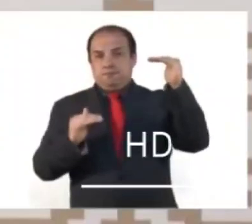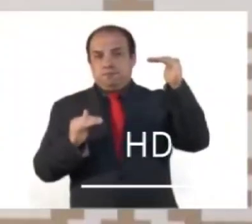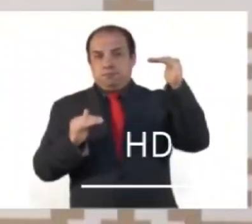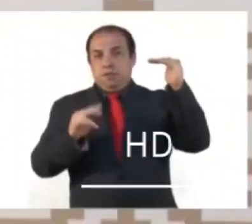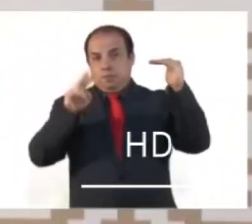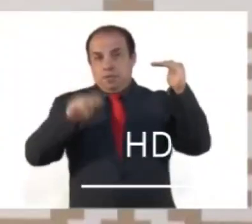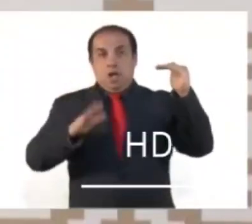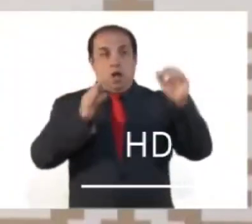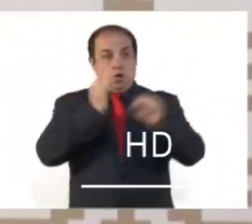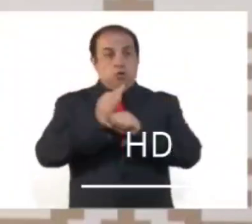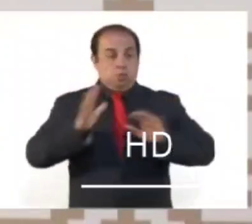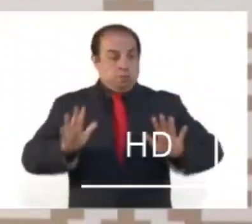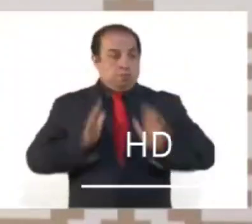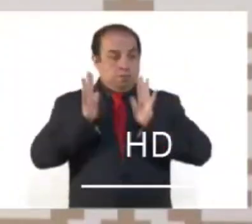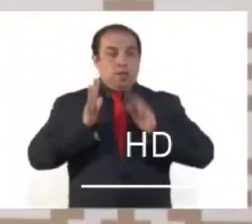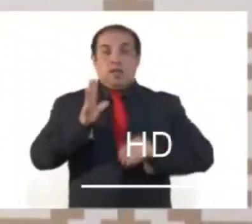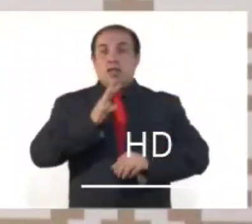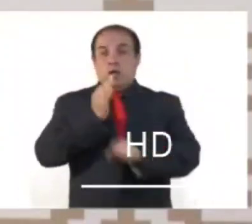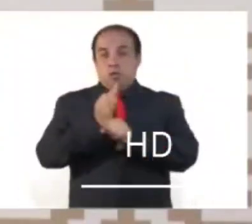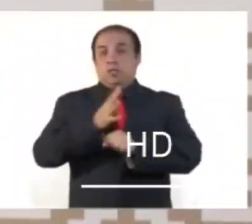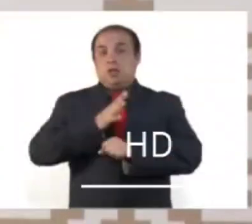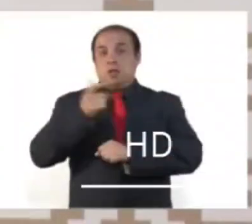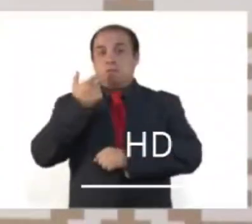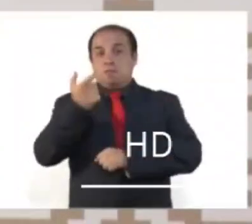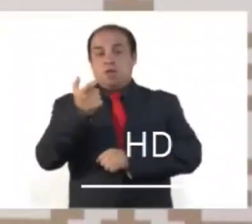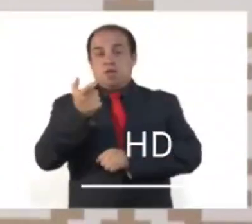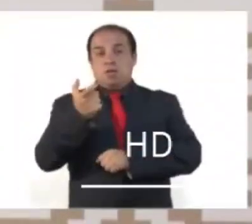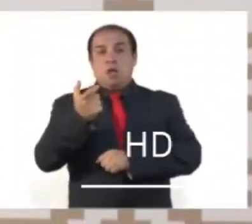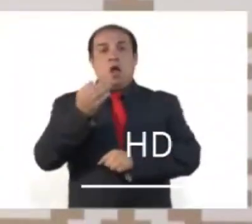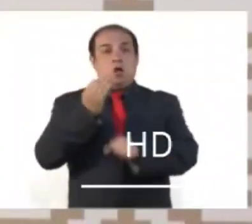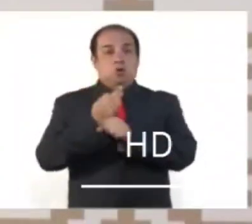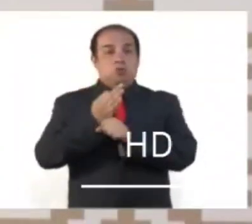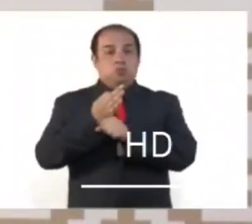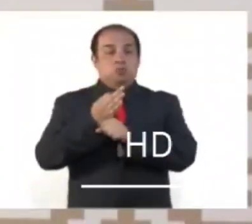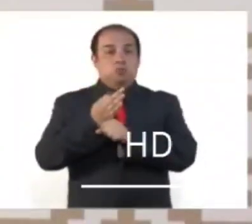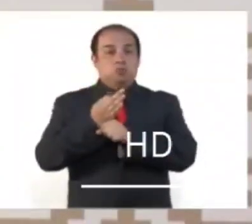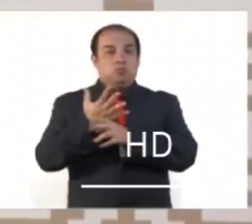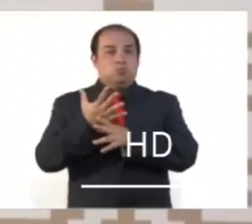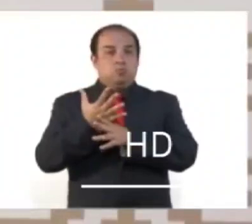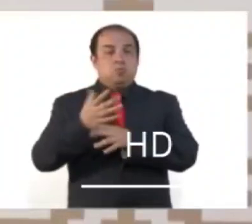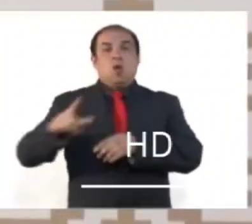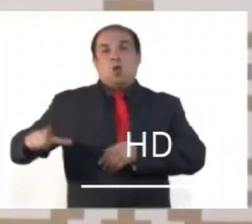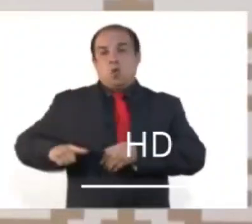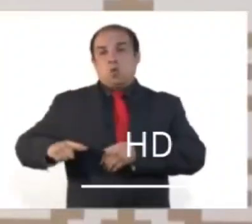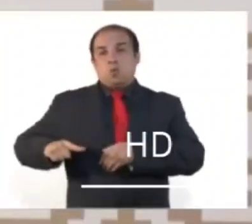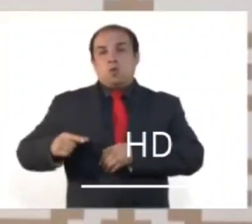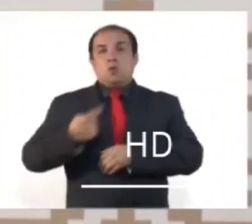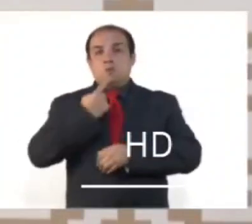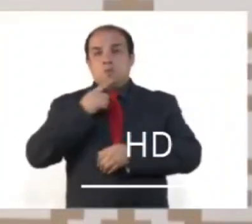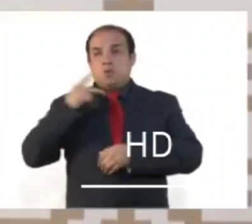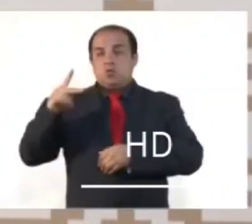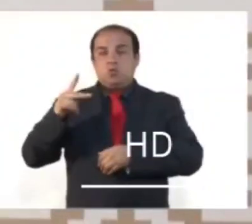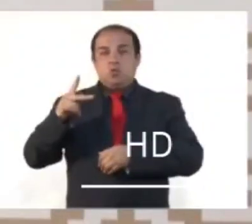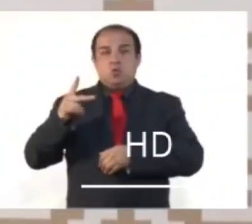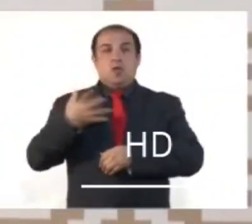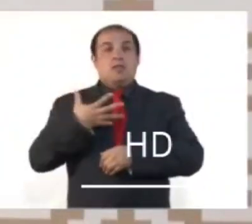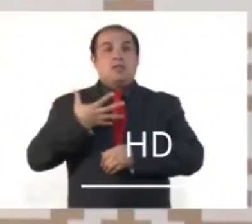sorprendido. Hoy tenemos un peso que a lo largo de este sexenio se apreció frente al